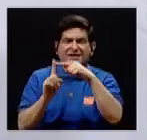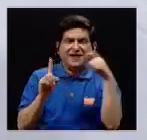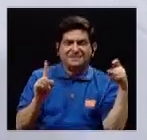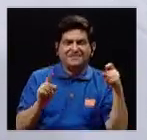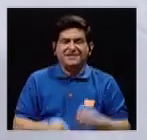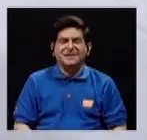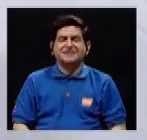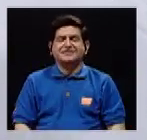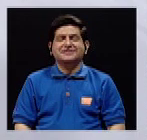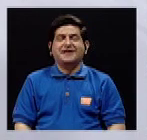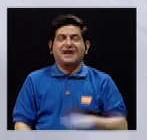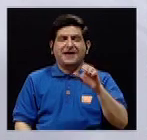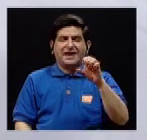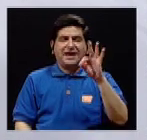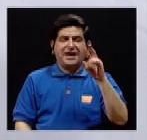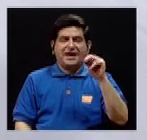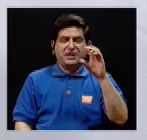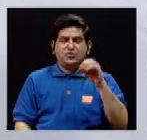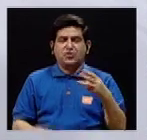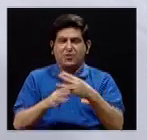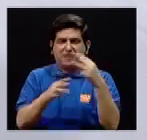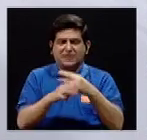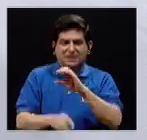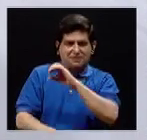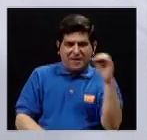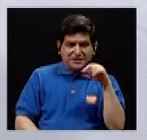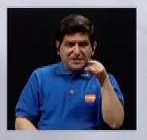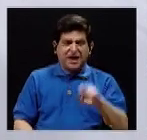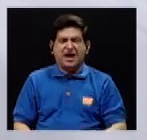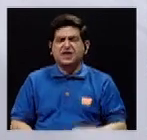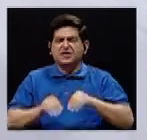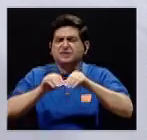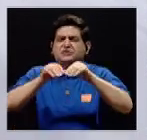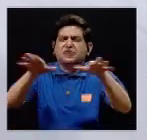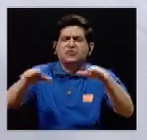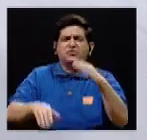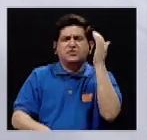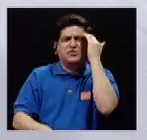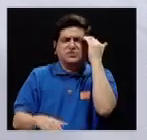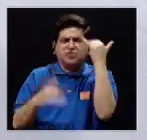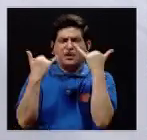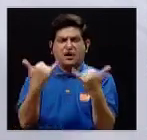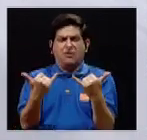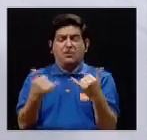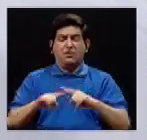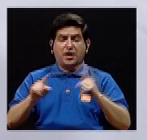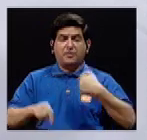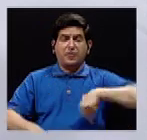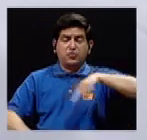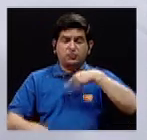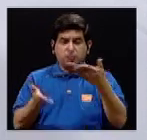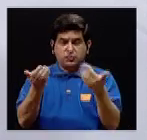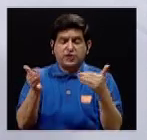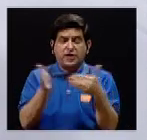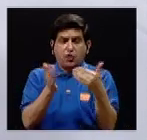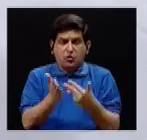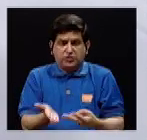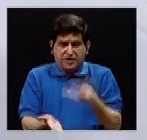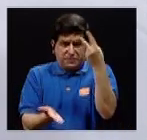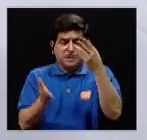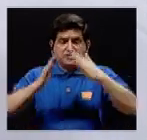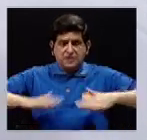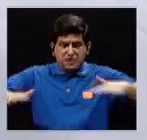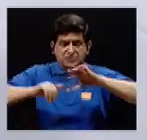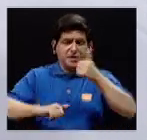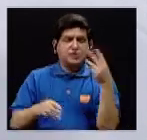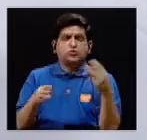las etnomatemáticas occidentales que son las que han sido difundidas y las que conocemos hasta ahora pero lo que queremos es reivindicar y dar espacio